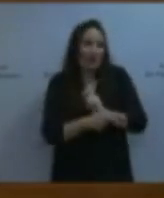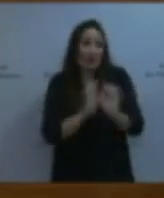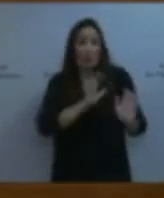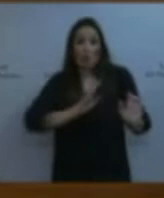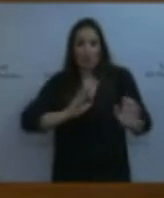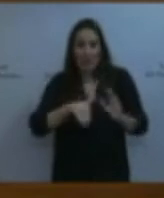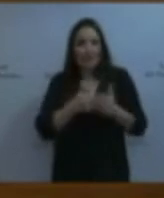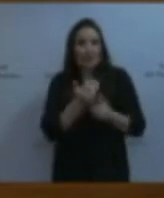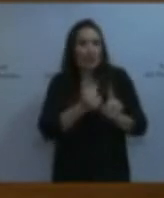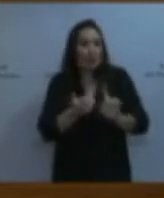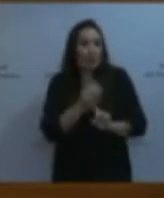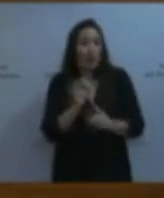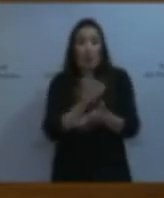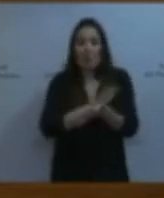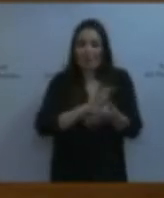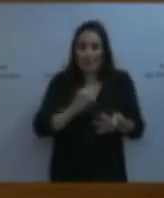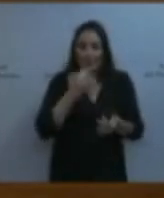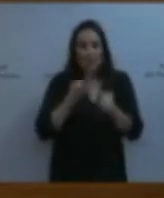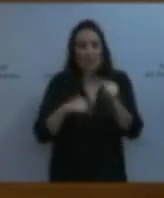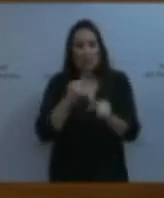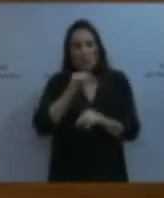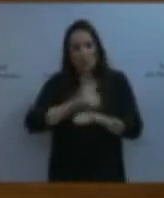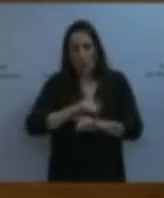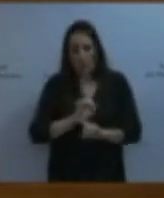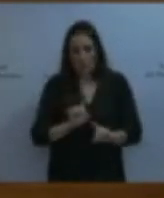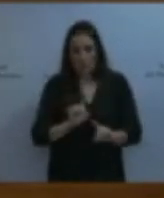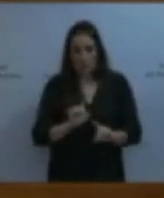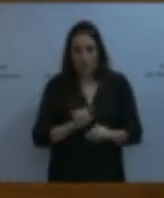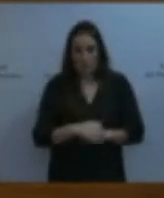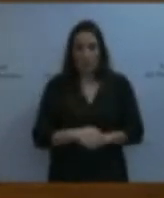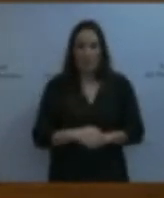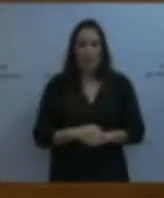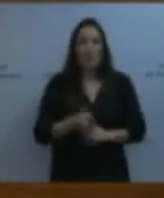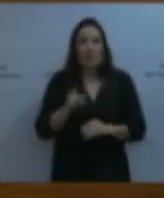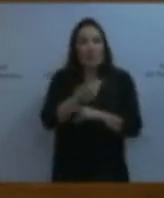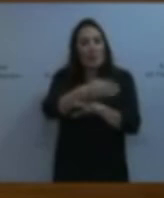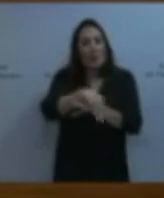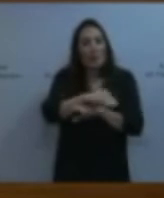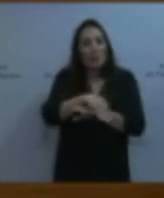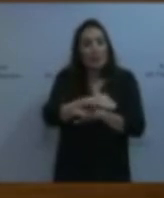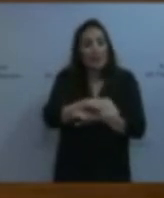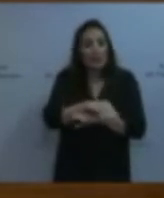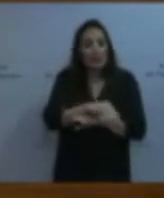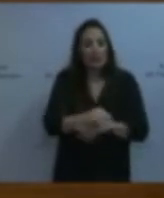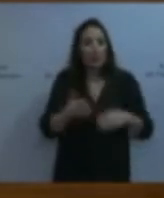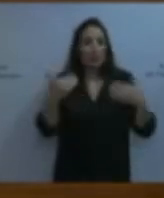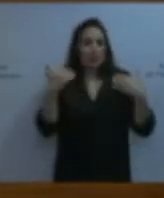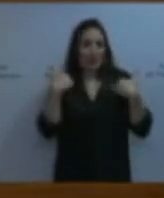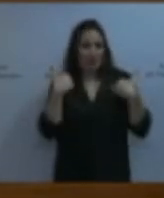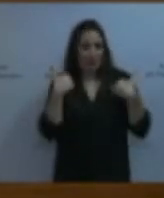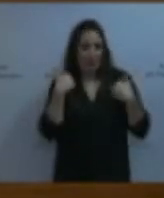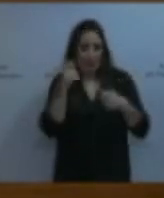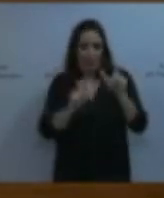y compensaciones si aquellos no se cumplen. El alcance de las operaciones de mantenimiento de responsabilidad de las